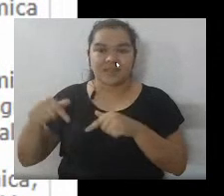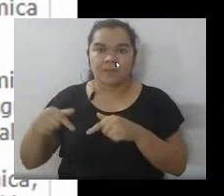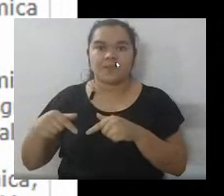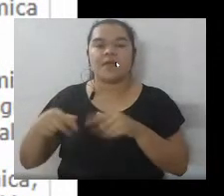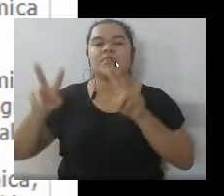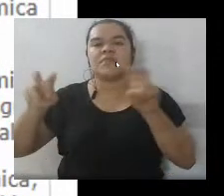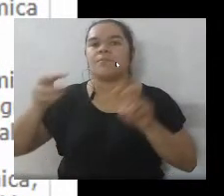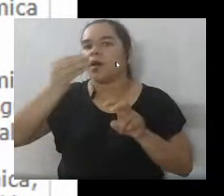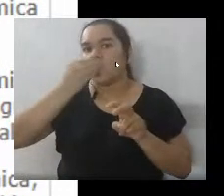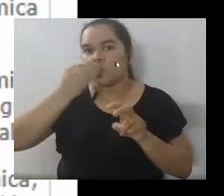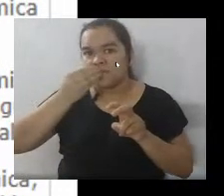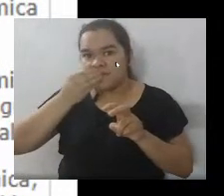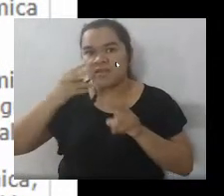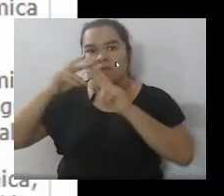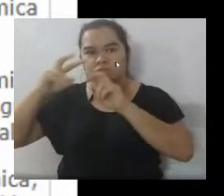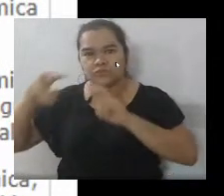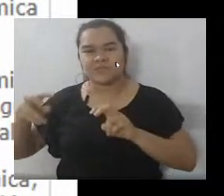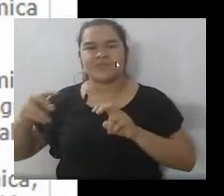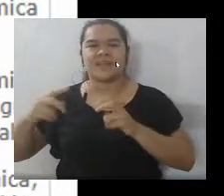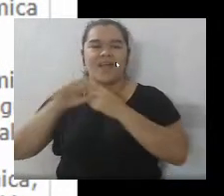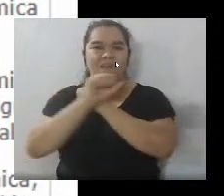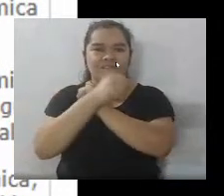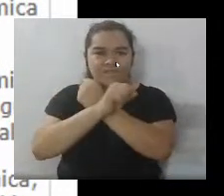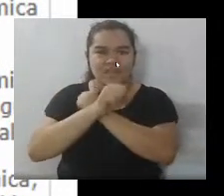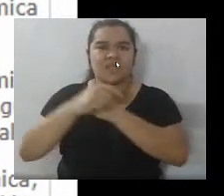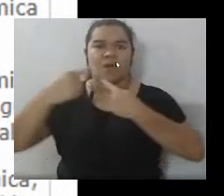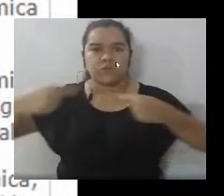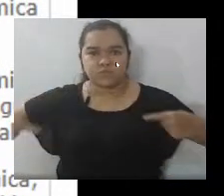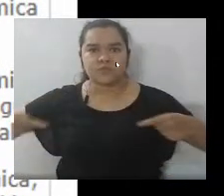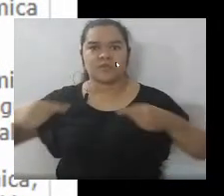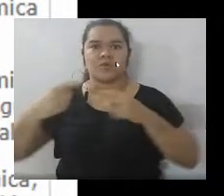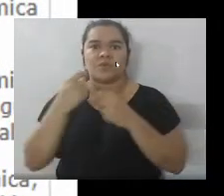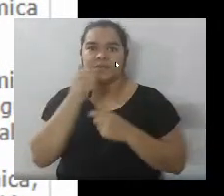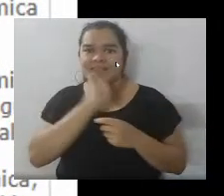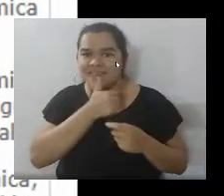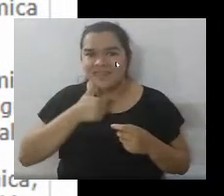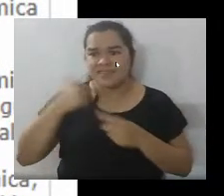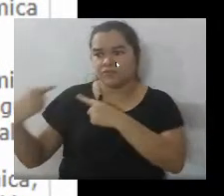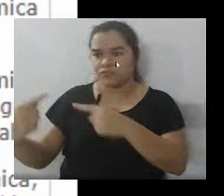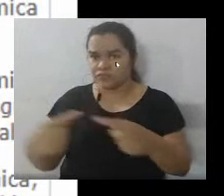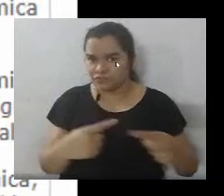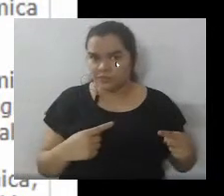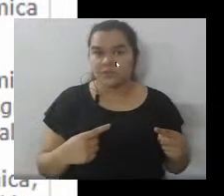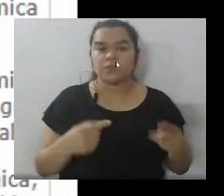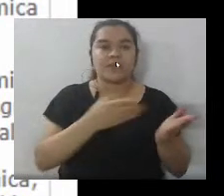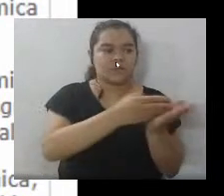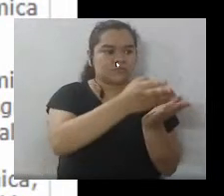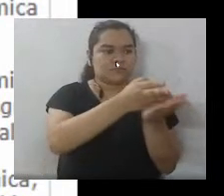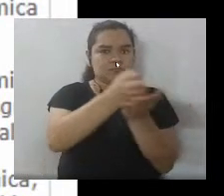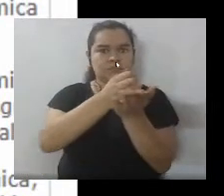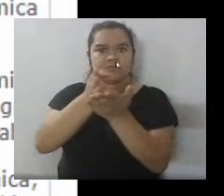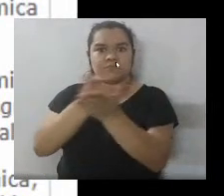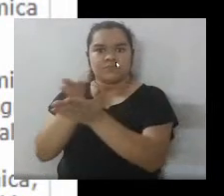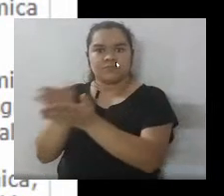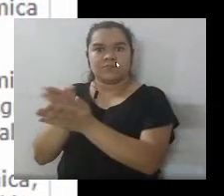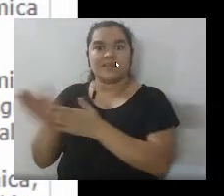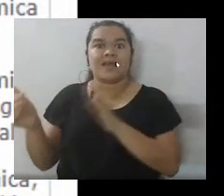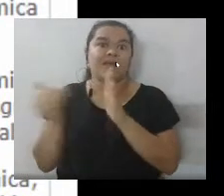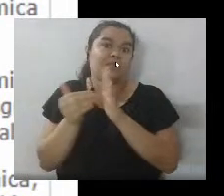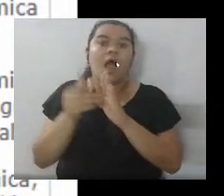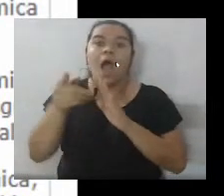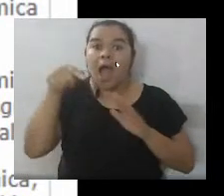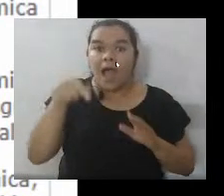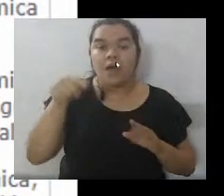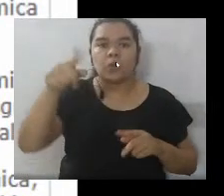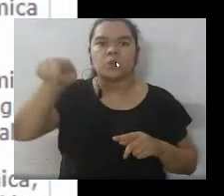parte de bromatología, que es control de alimentos, toxicología y química legal. Entonces, en este punto, ustedes van a ver cómo, digamos,